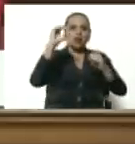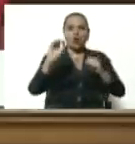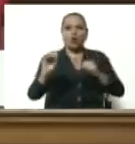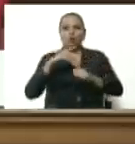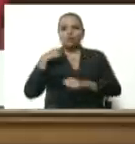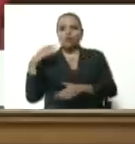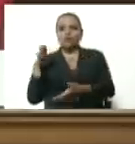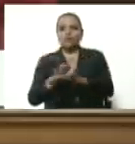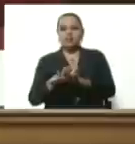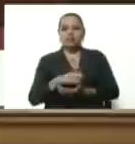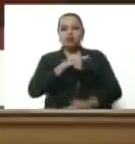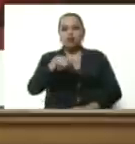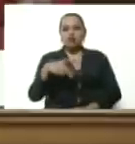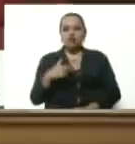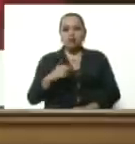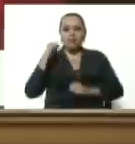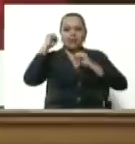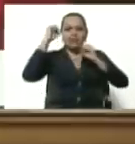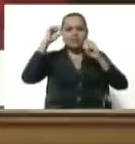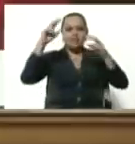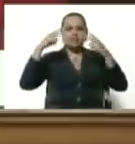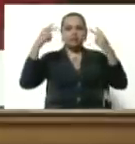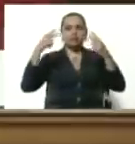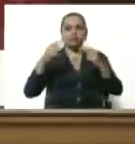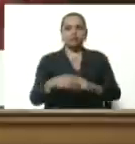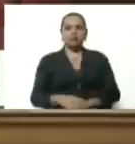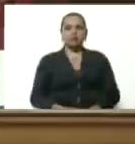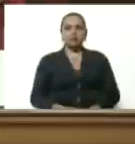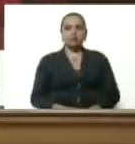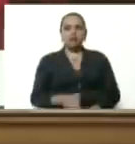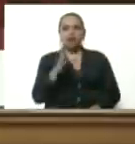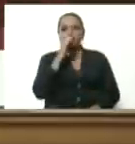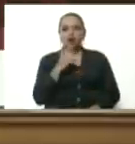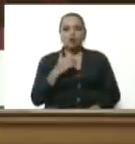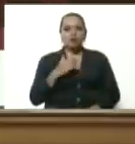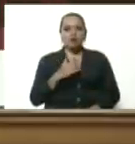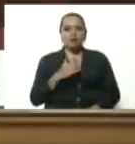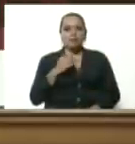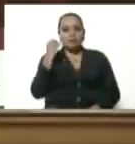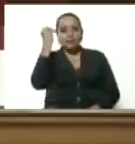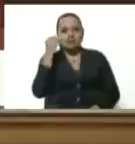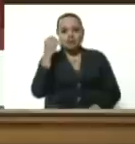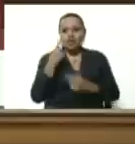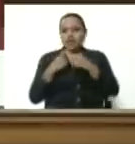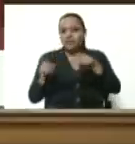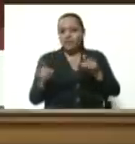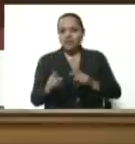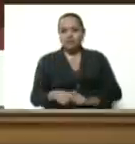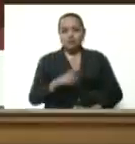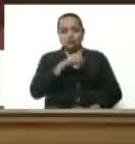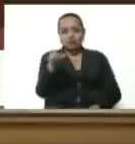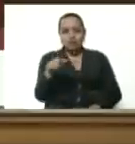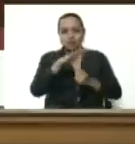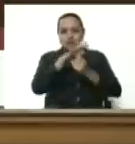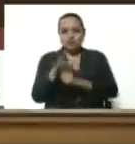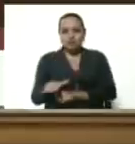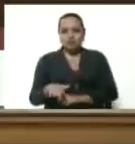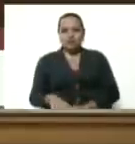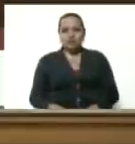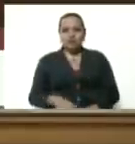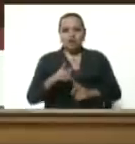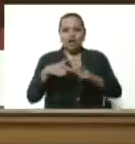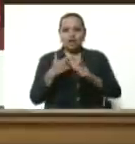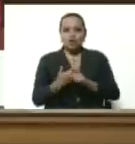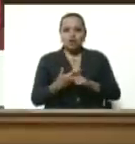morir, nosotros venceremos. No tengan dudas, señores imperialistas. No tengan ninguna duda. Así que agarren